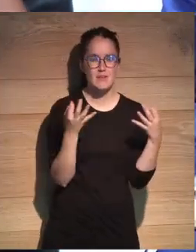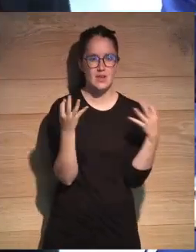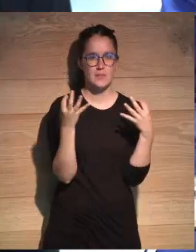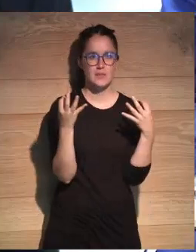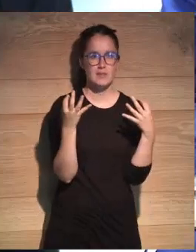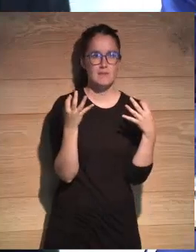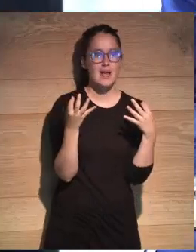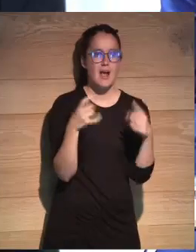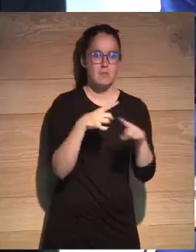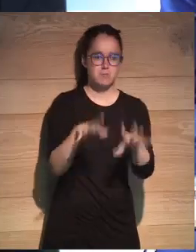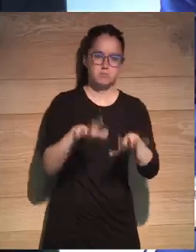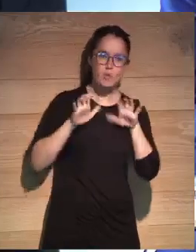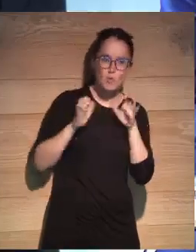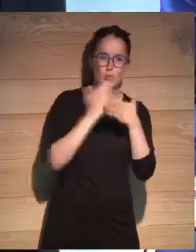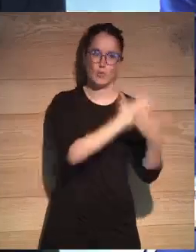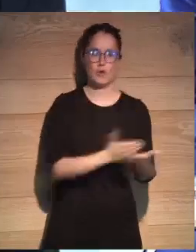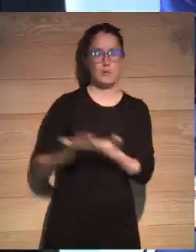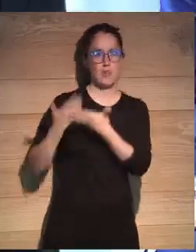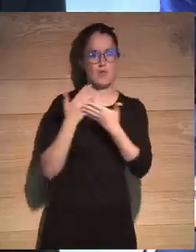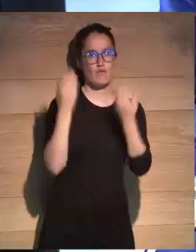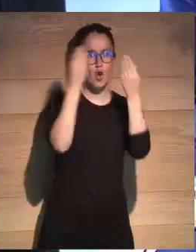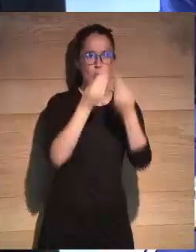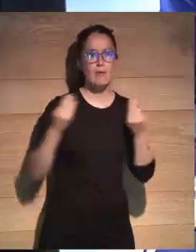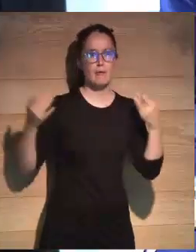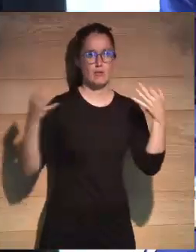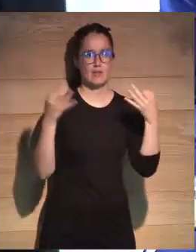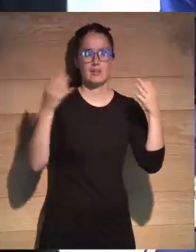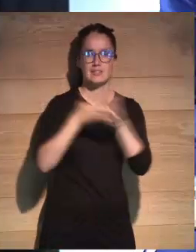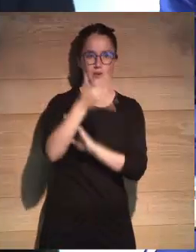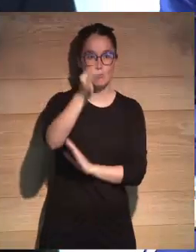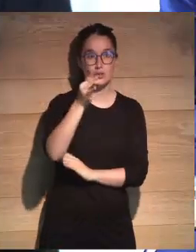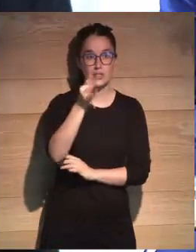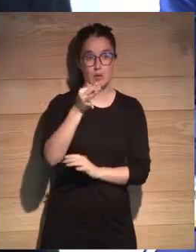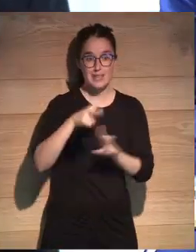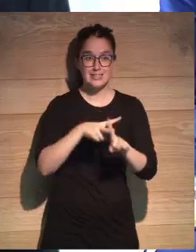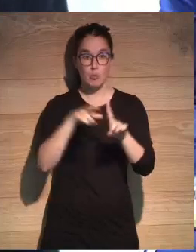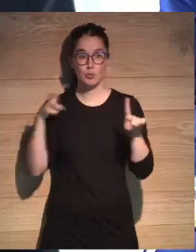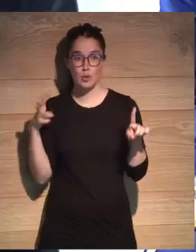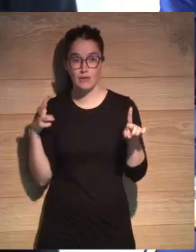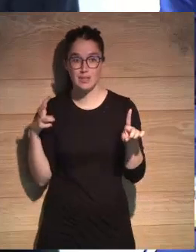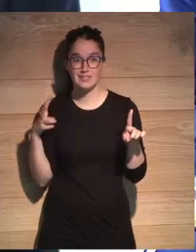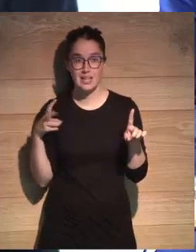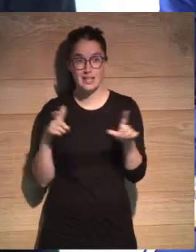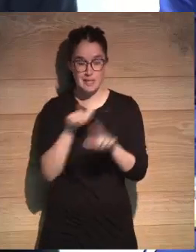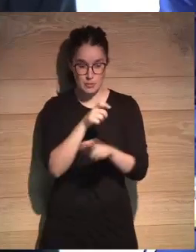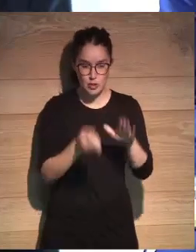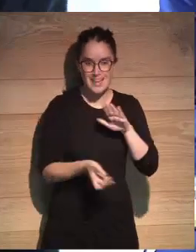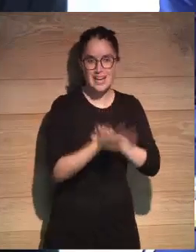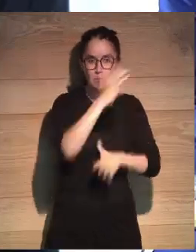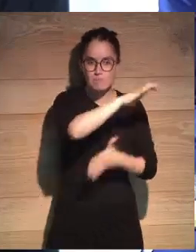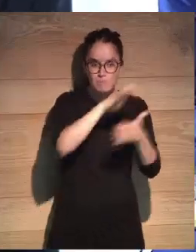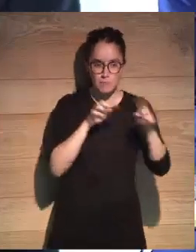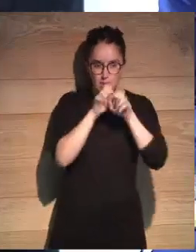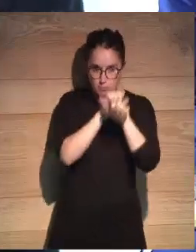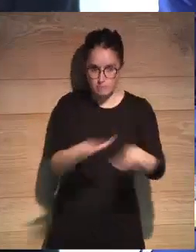que, tener esa formación, pues está muy bien. Y desde el punto de vista de los que creamos contenidos para el